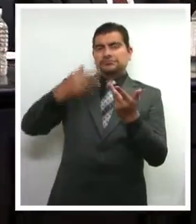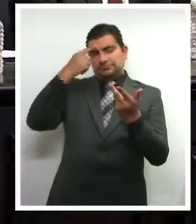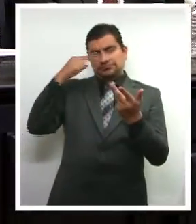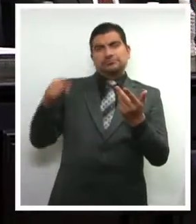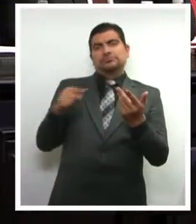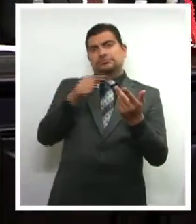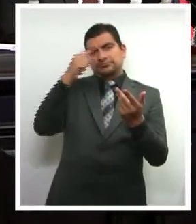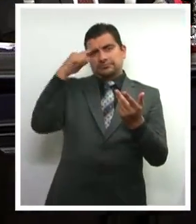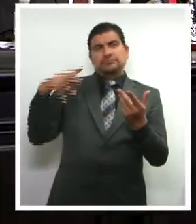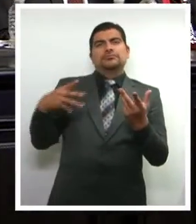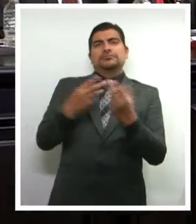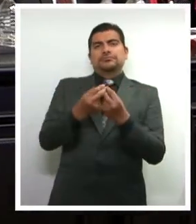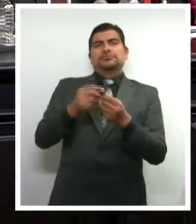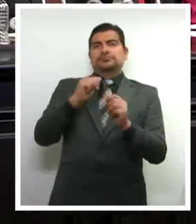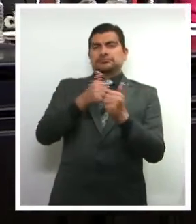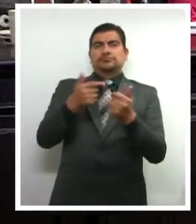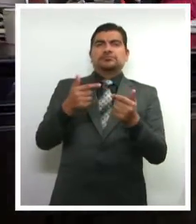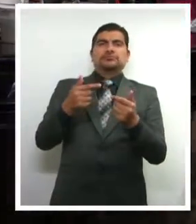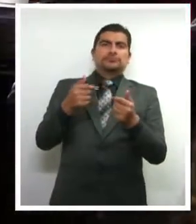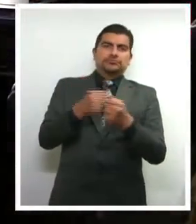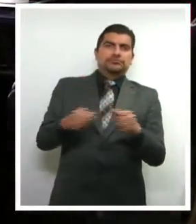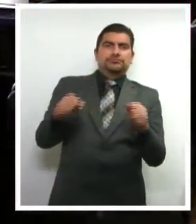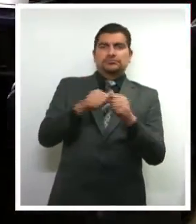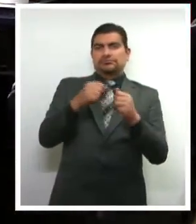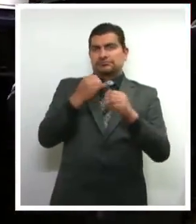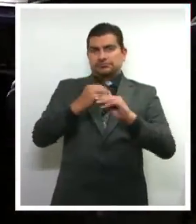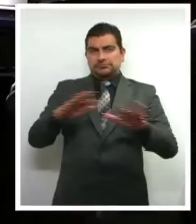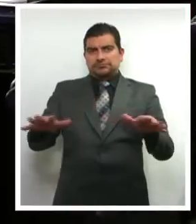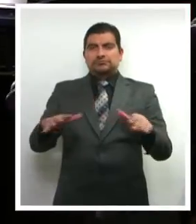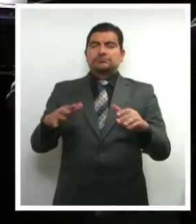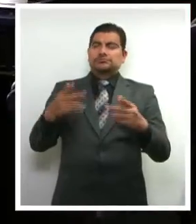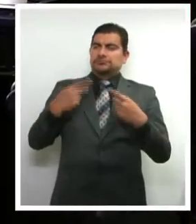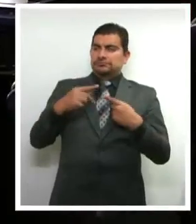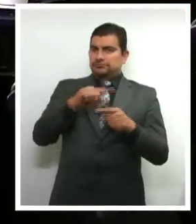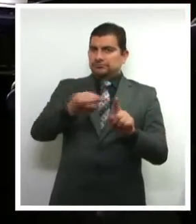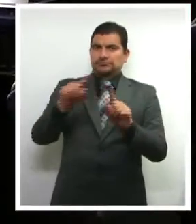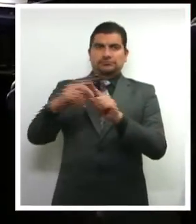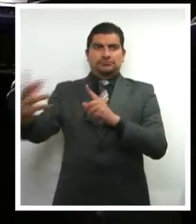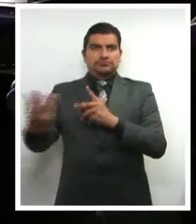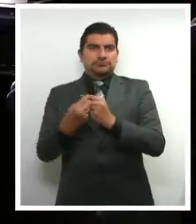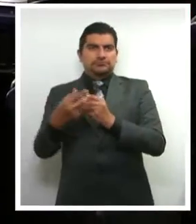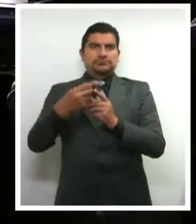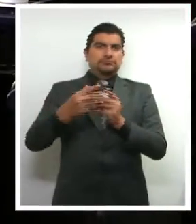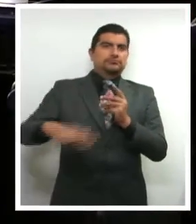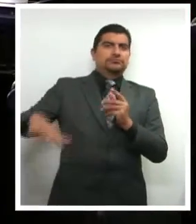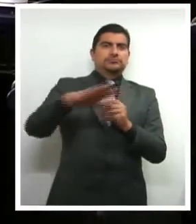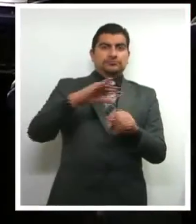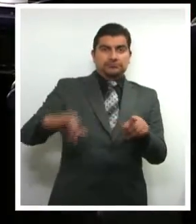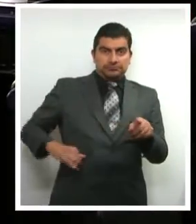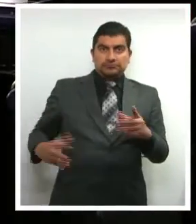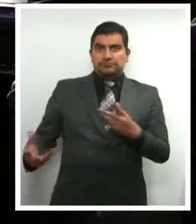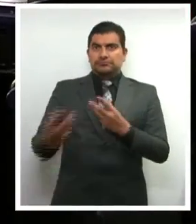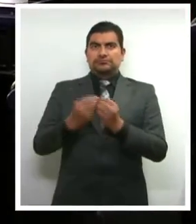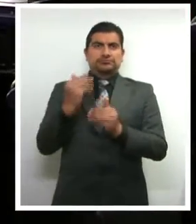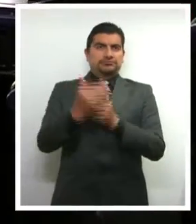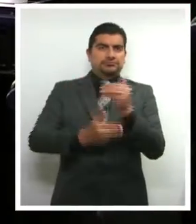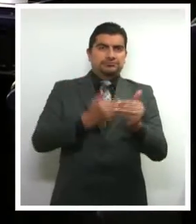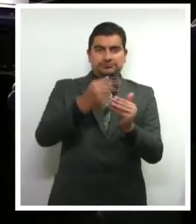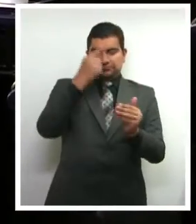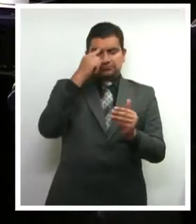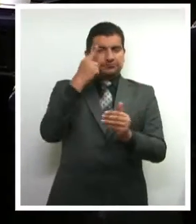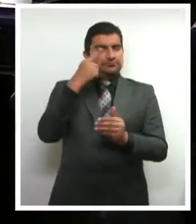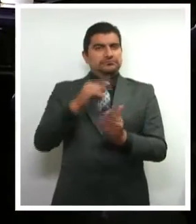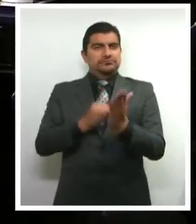una sociedad informada, participación de los ciudadanos y otras partes interesadas en los procesos de